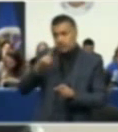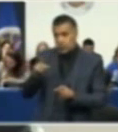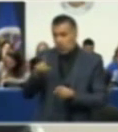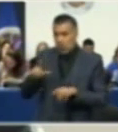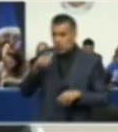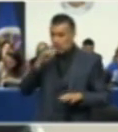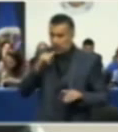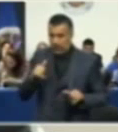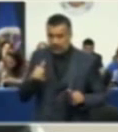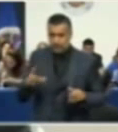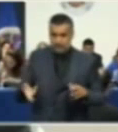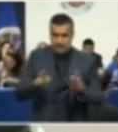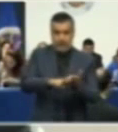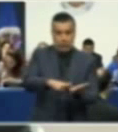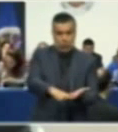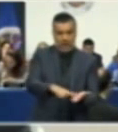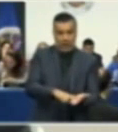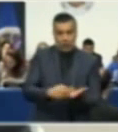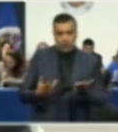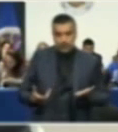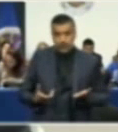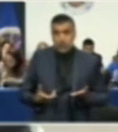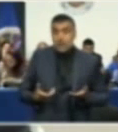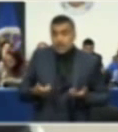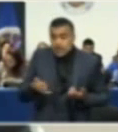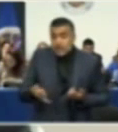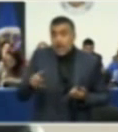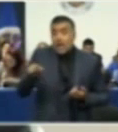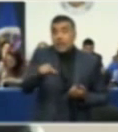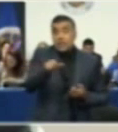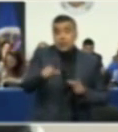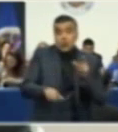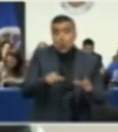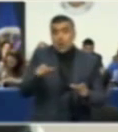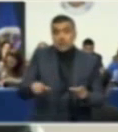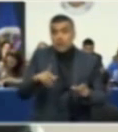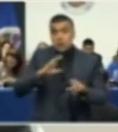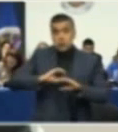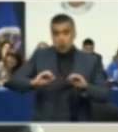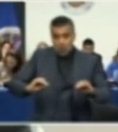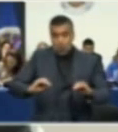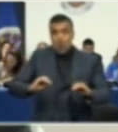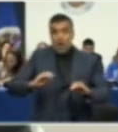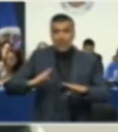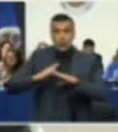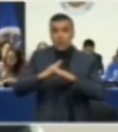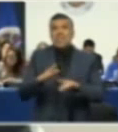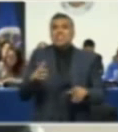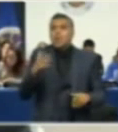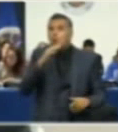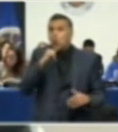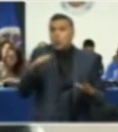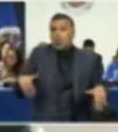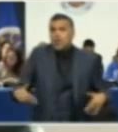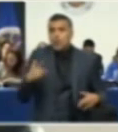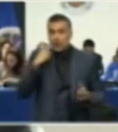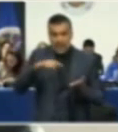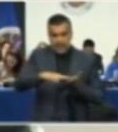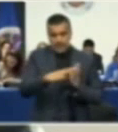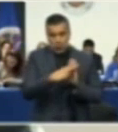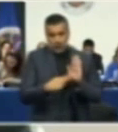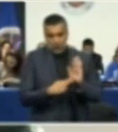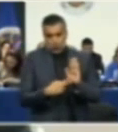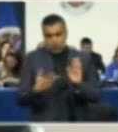no podrían celebrar un contrato. Y aquellas que no cuentan con la interdicción tampoco podrían porque este